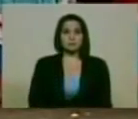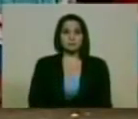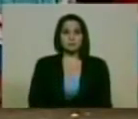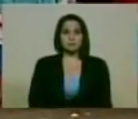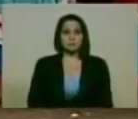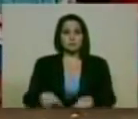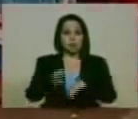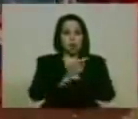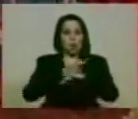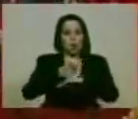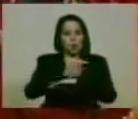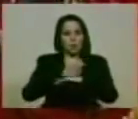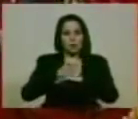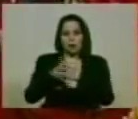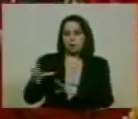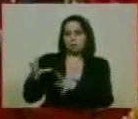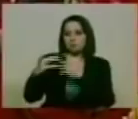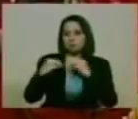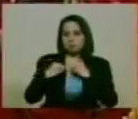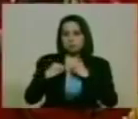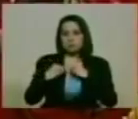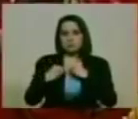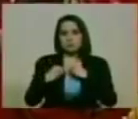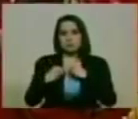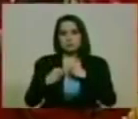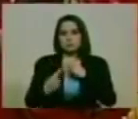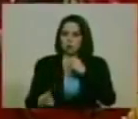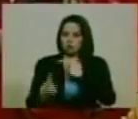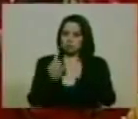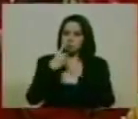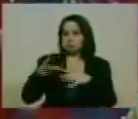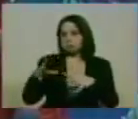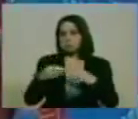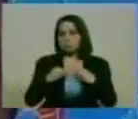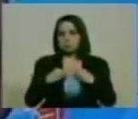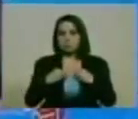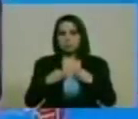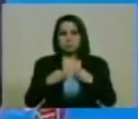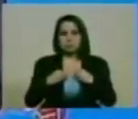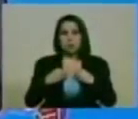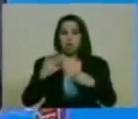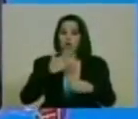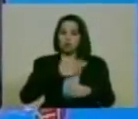Gobernar obedeciendo. Es un gobierno obedencial.